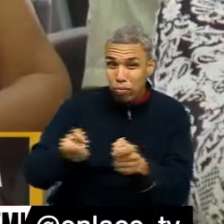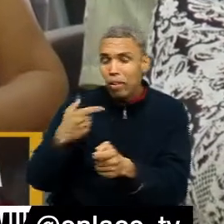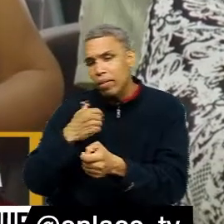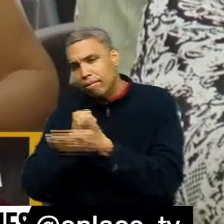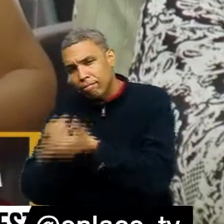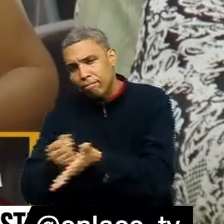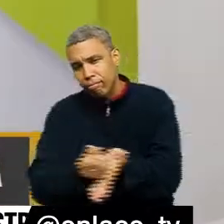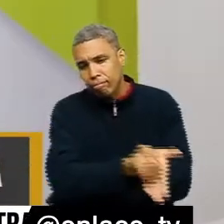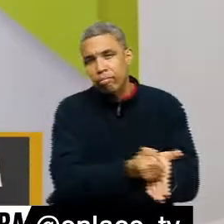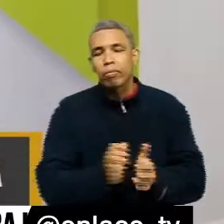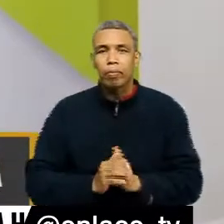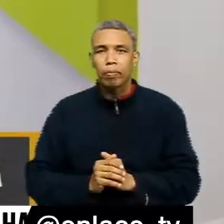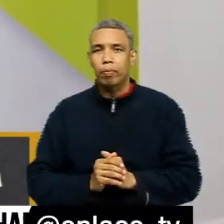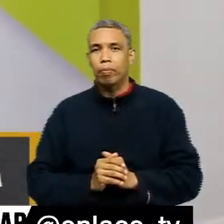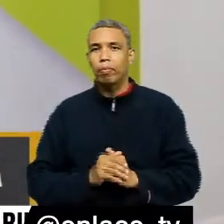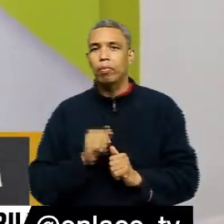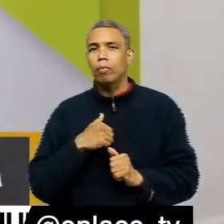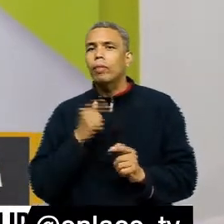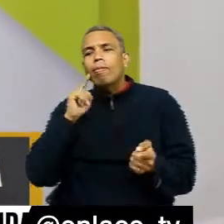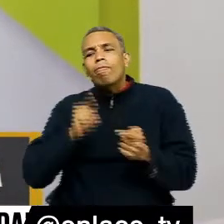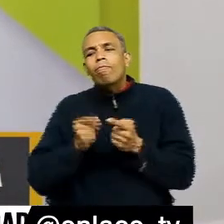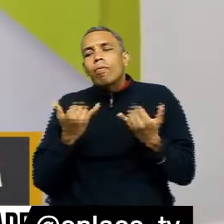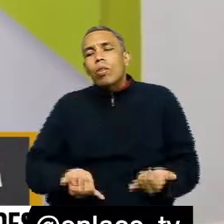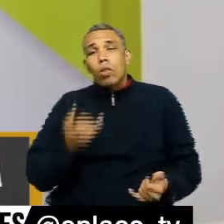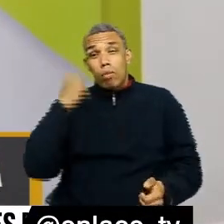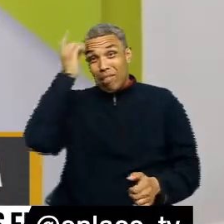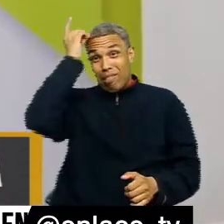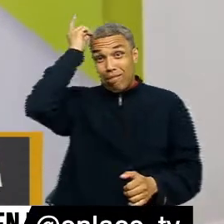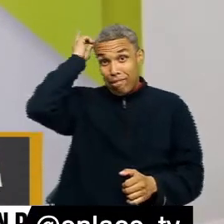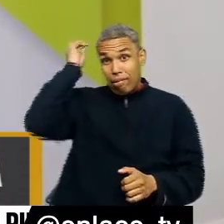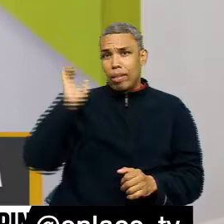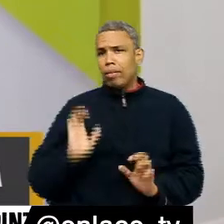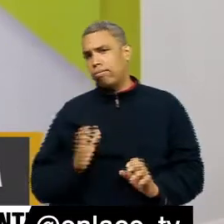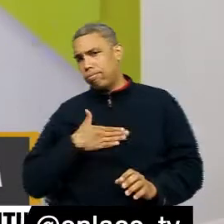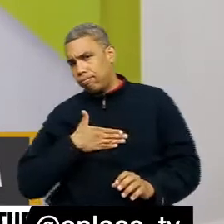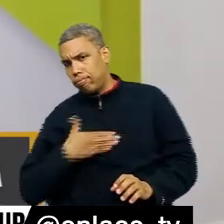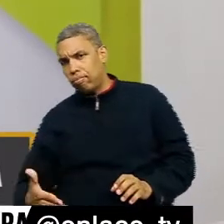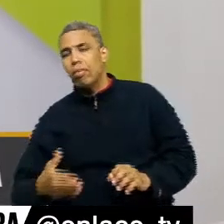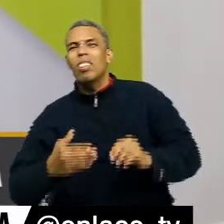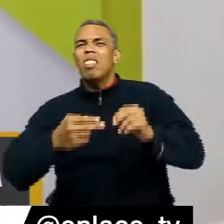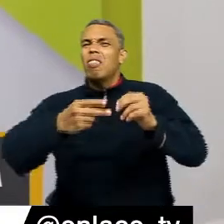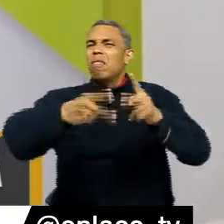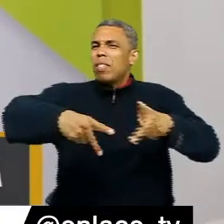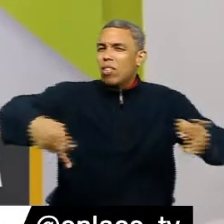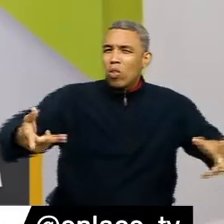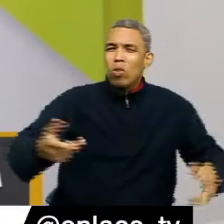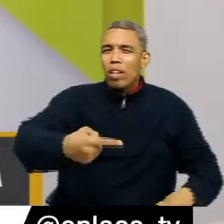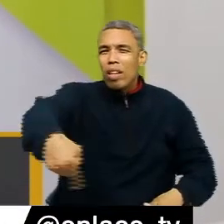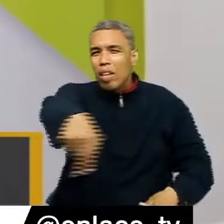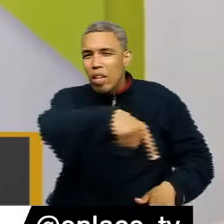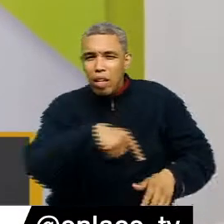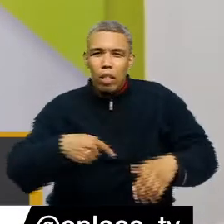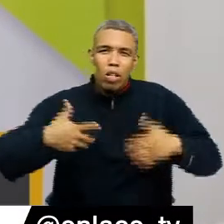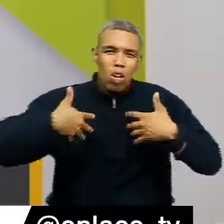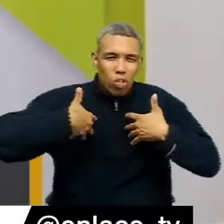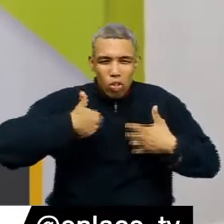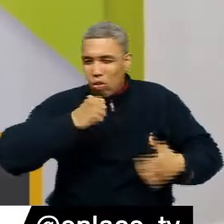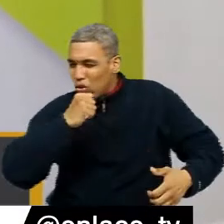del doctor Elkin queremos ofrecerle un apoyo mutuo, de tal forma que ellos se sientan beneficiados.